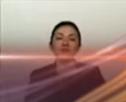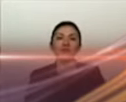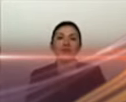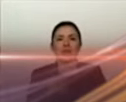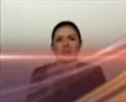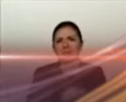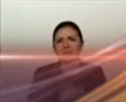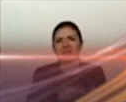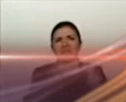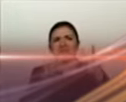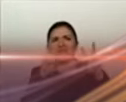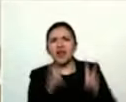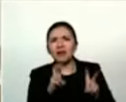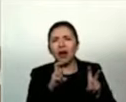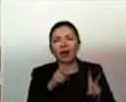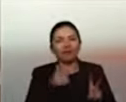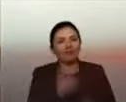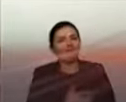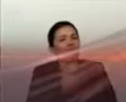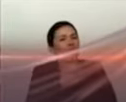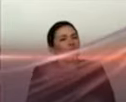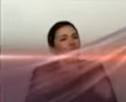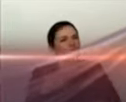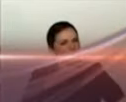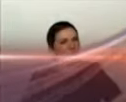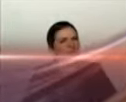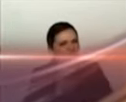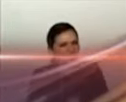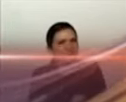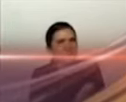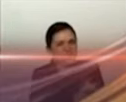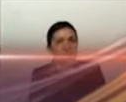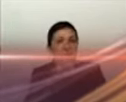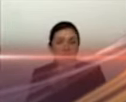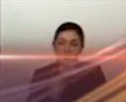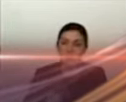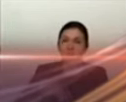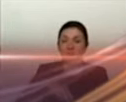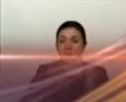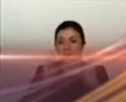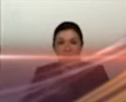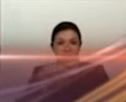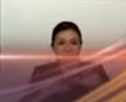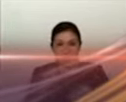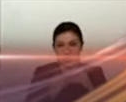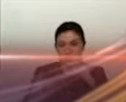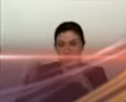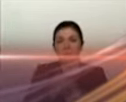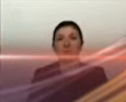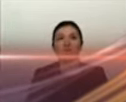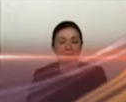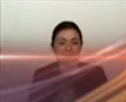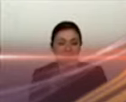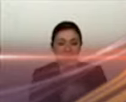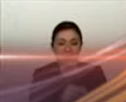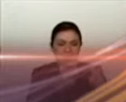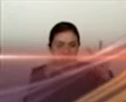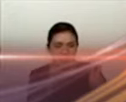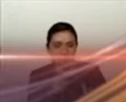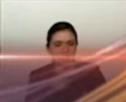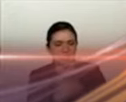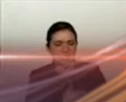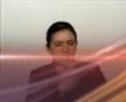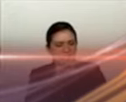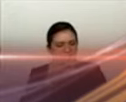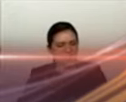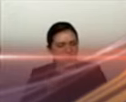contento. Siempre. Y luego de eso lo vi para, entre otras cosas, para asuntos de los que yo era parte en el COVID, como mi cascuria en lo de